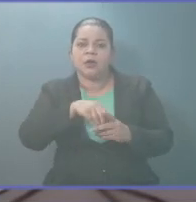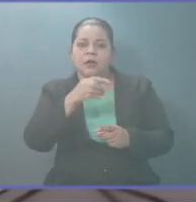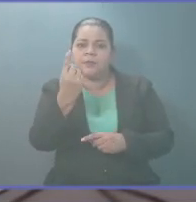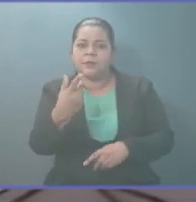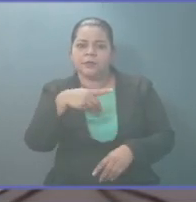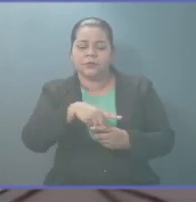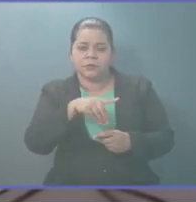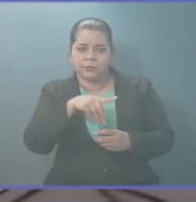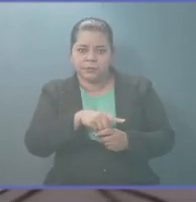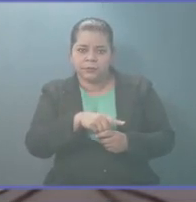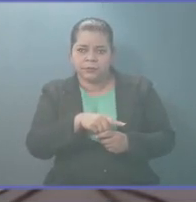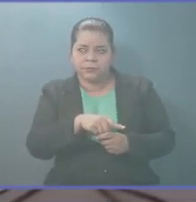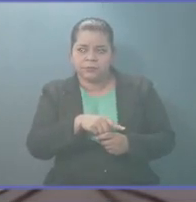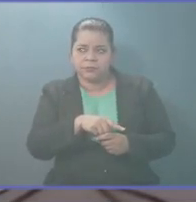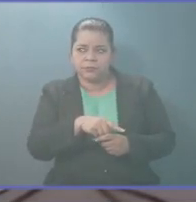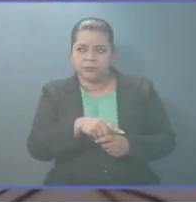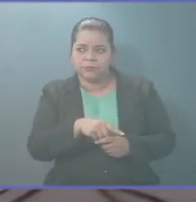Leído, presidente. Bueno,